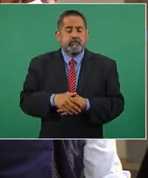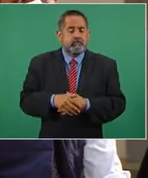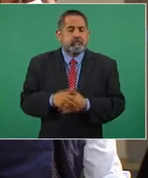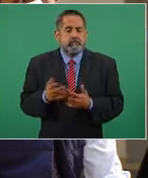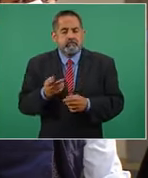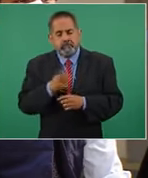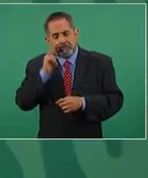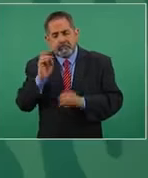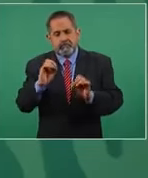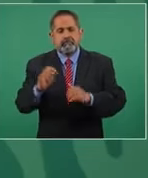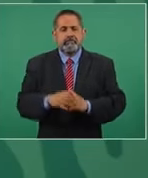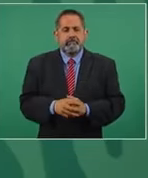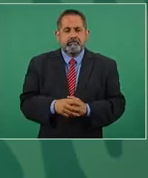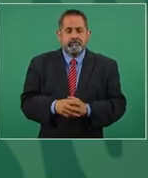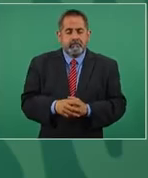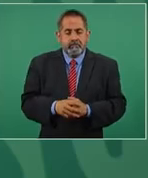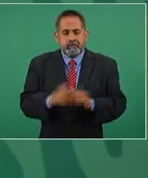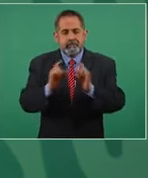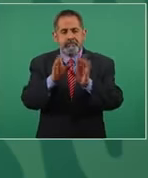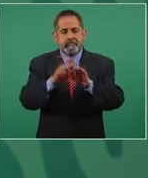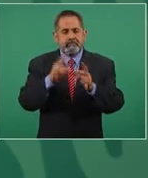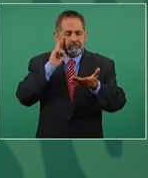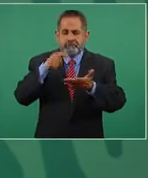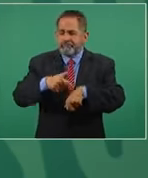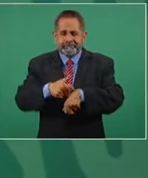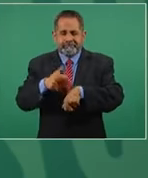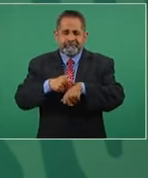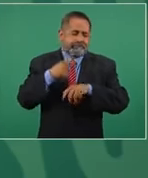no lo vio. Bueno, pues se vio de manera inapropiada. No, es que entonces, no me alcanza